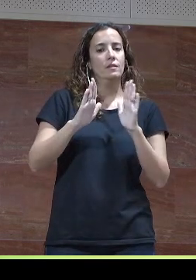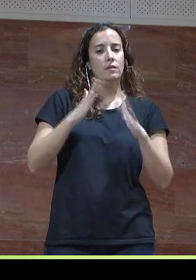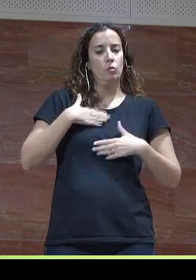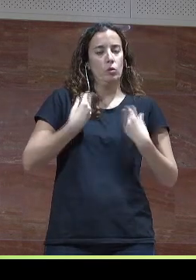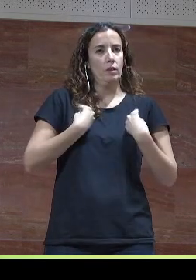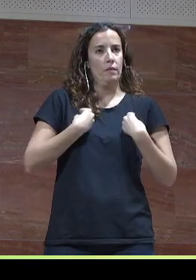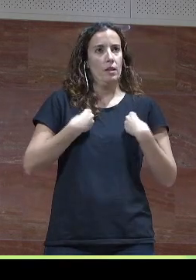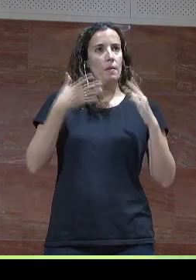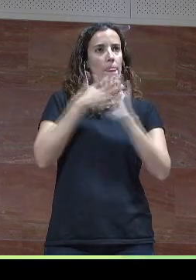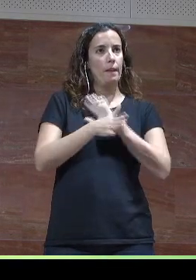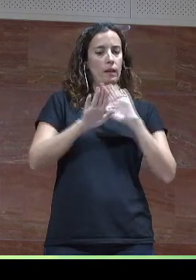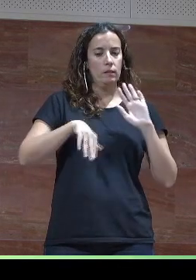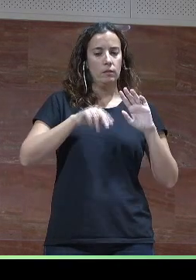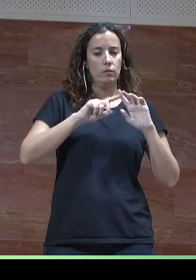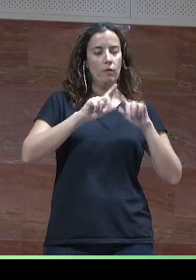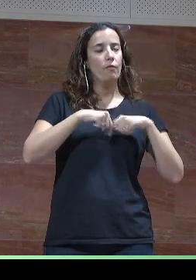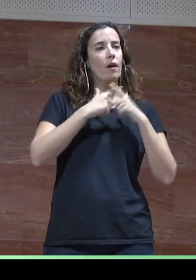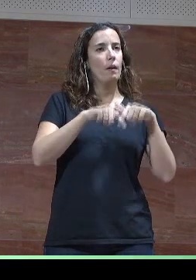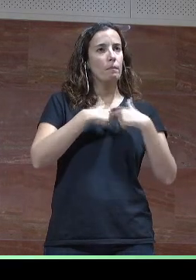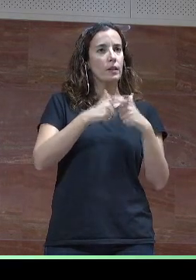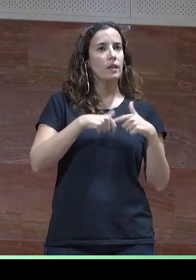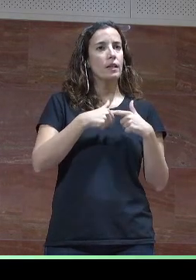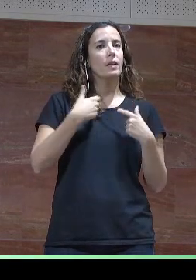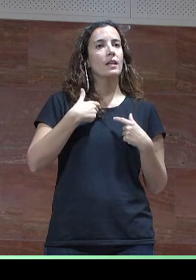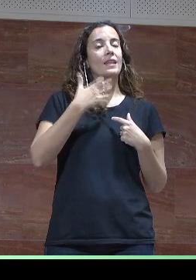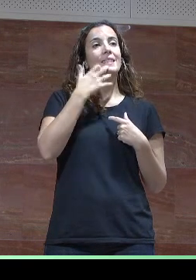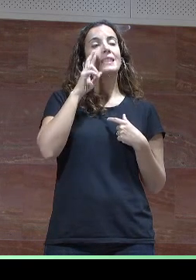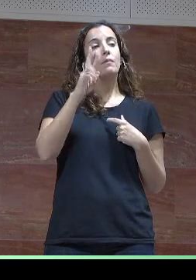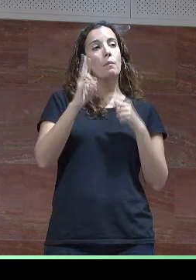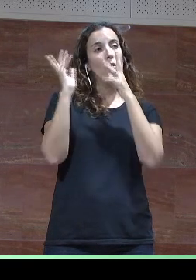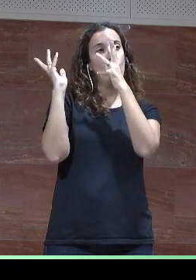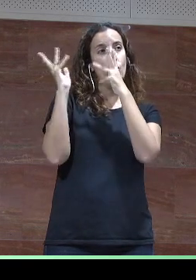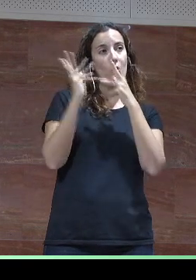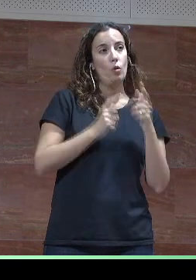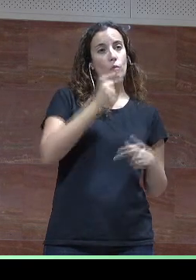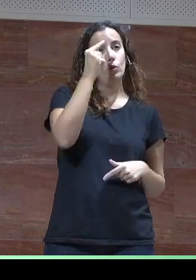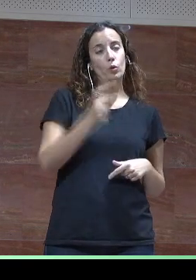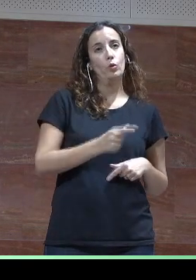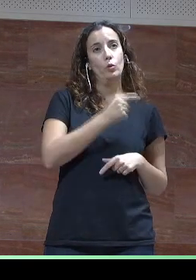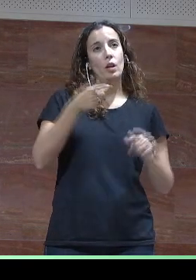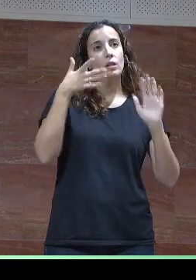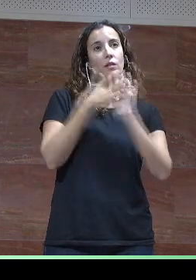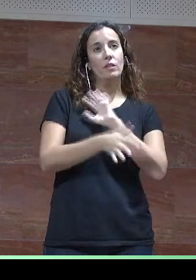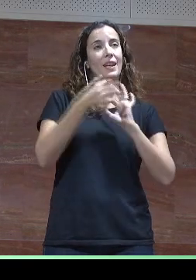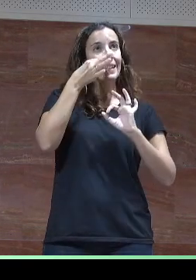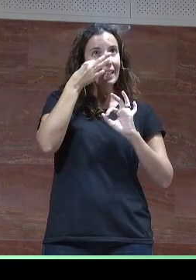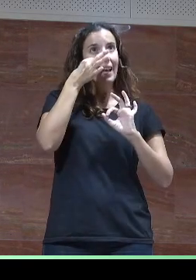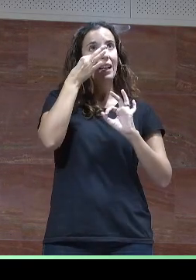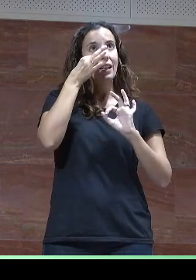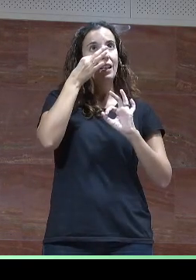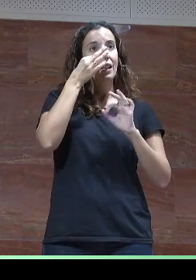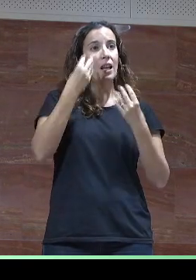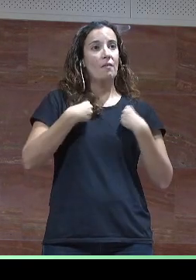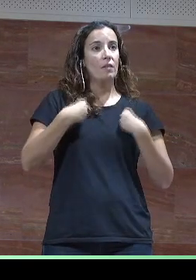por el cual somos una familia, si vemos el cómputo total, ahora que vivimos muchos más años, al final es un periodo muy corto. Con lo cual no se